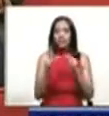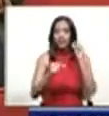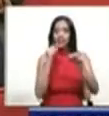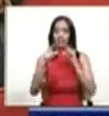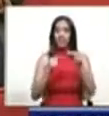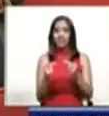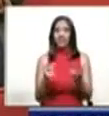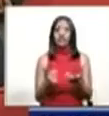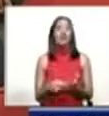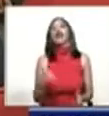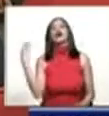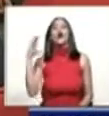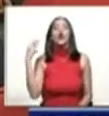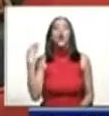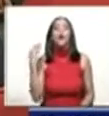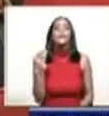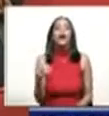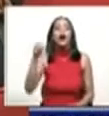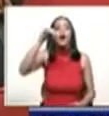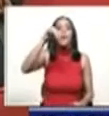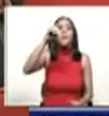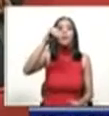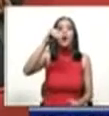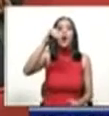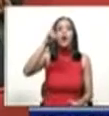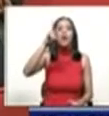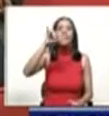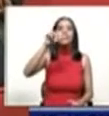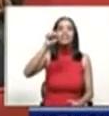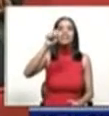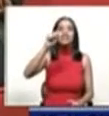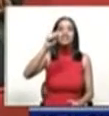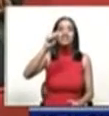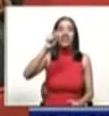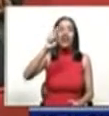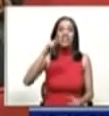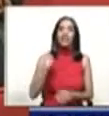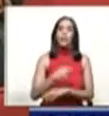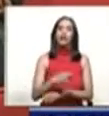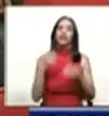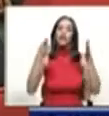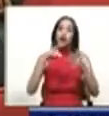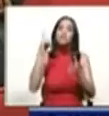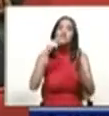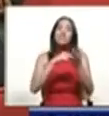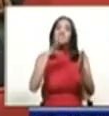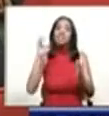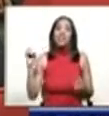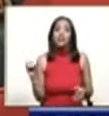En Colombia, Movistar, empresa Movistar, pagó, está pagando la formación de 1.500